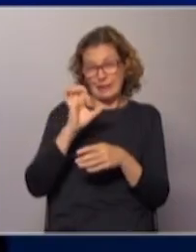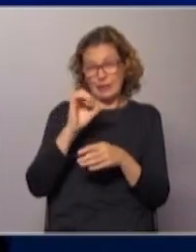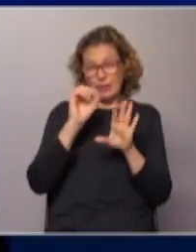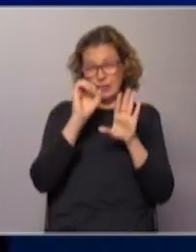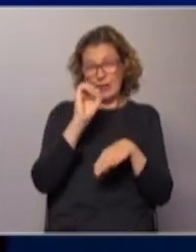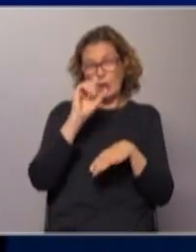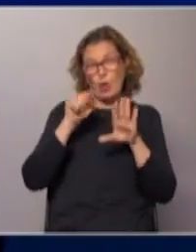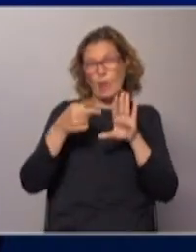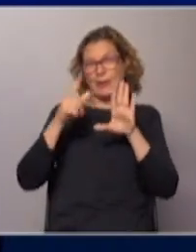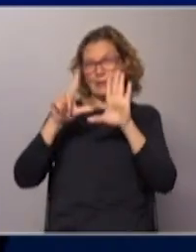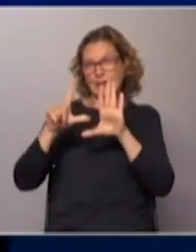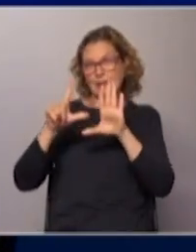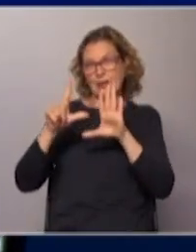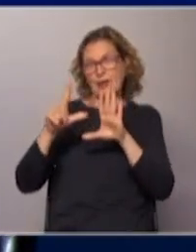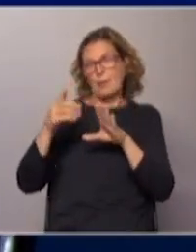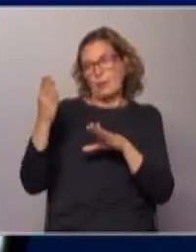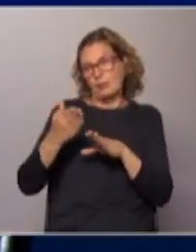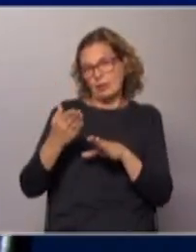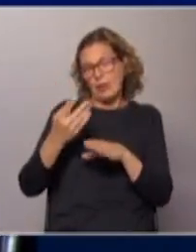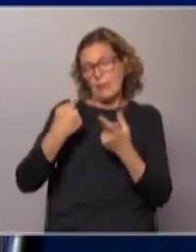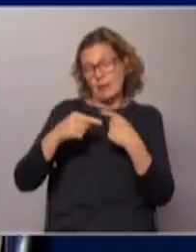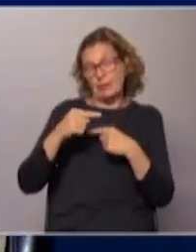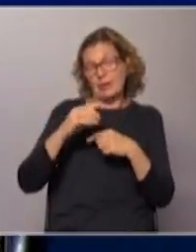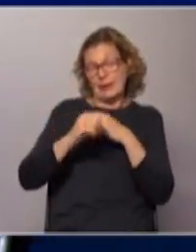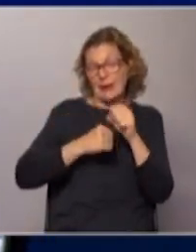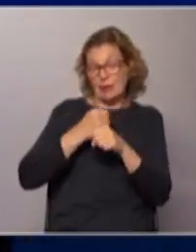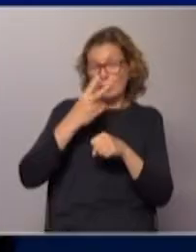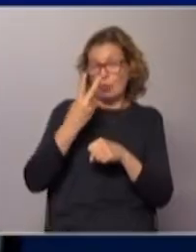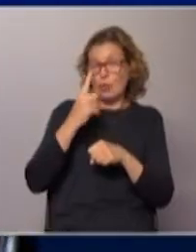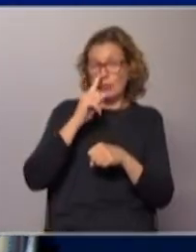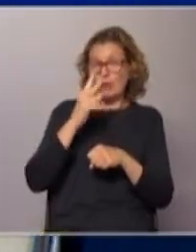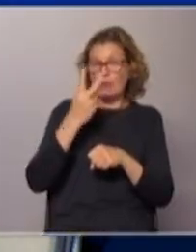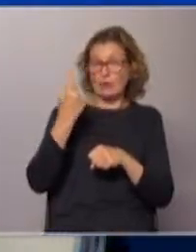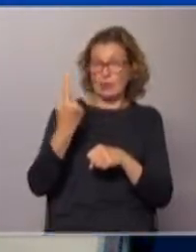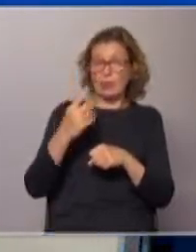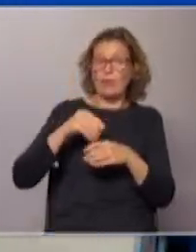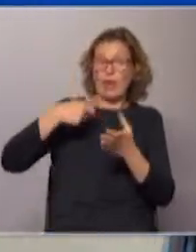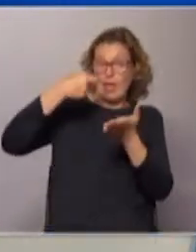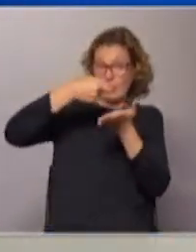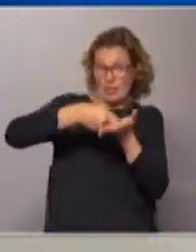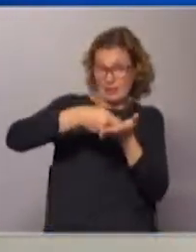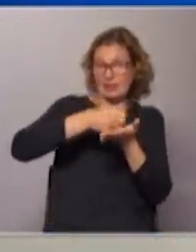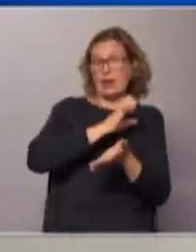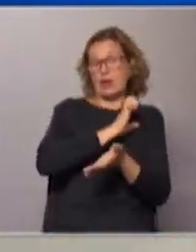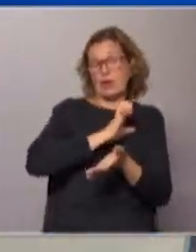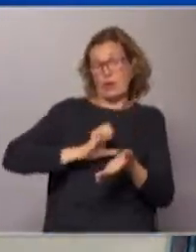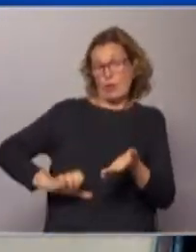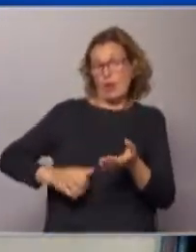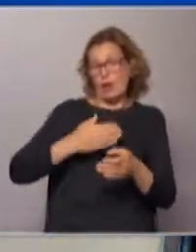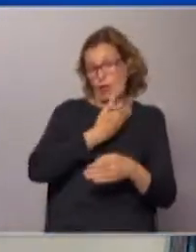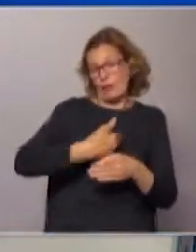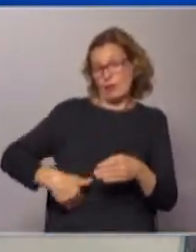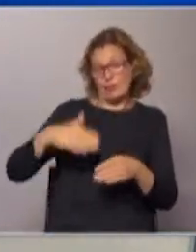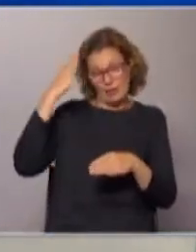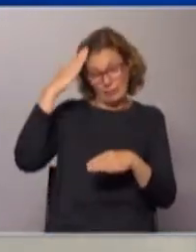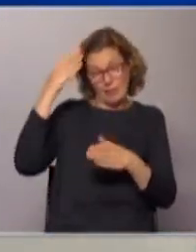7% del pbi pero que en el 21 si la situación siguiera se van a volver a repetir o sea lo vio ya tiene decidido crear un cierto déficit